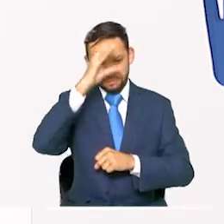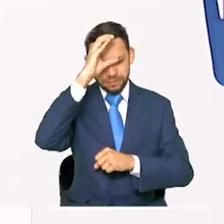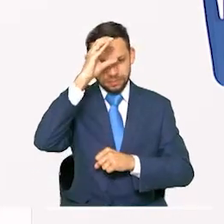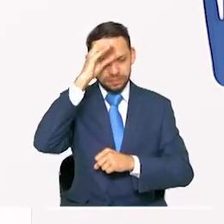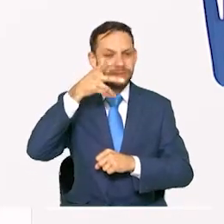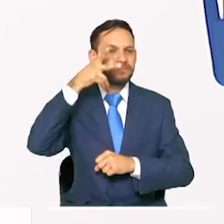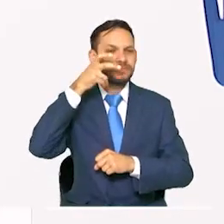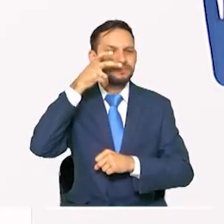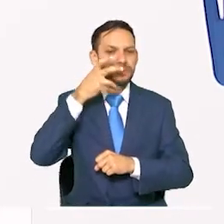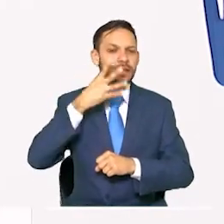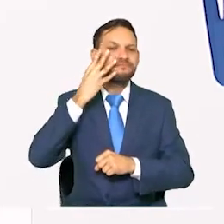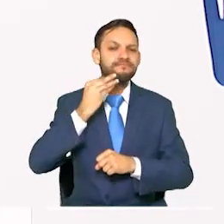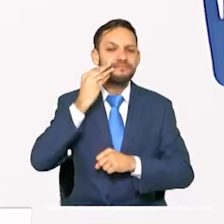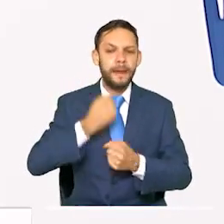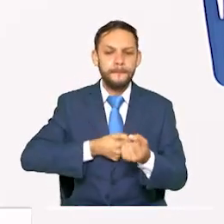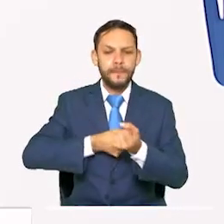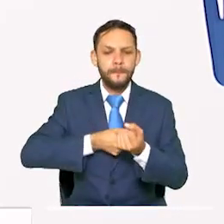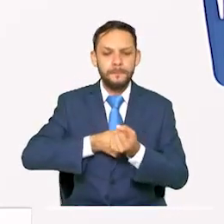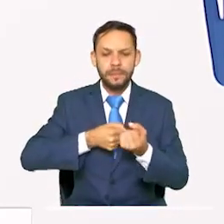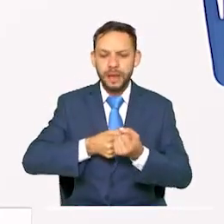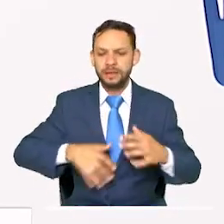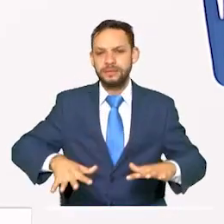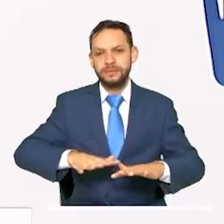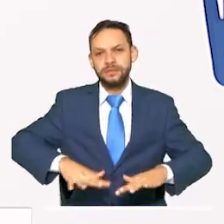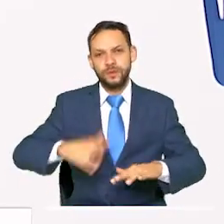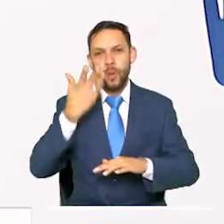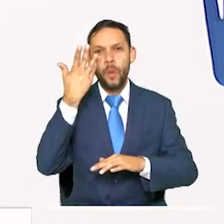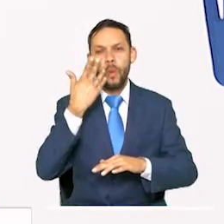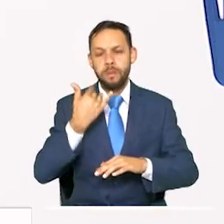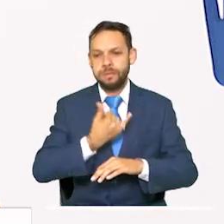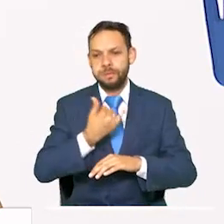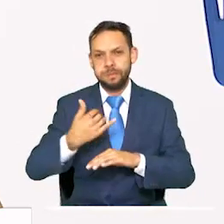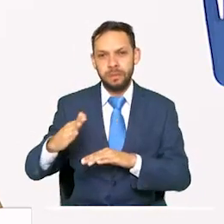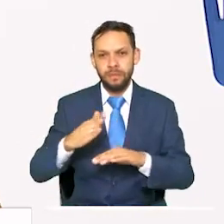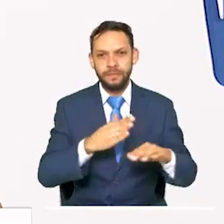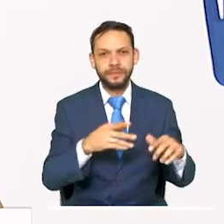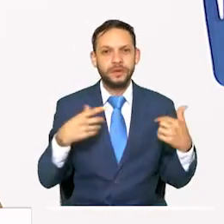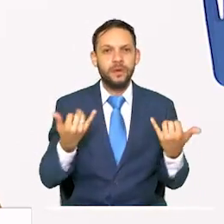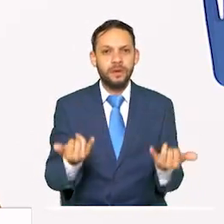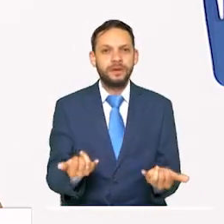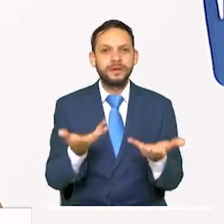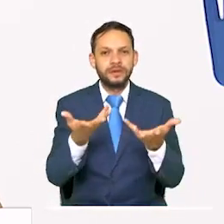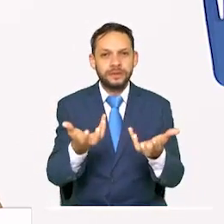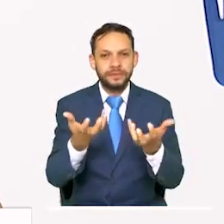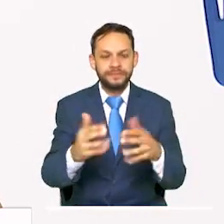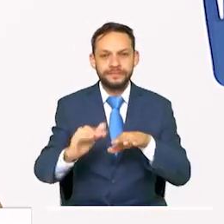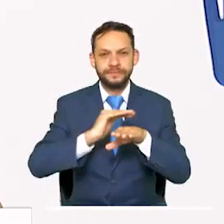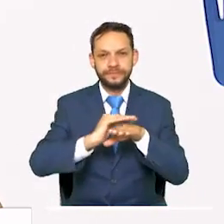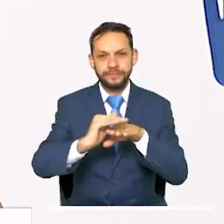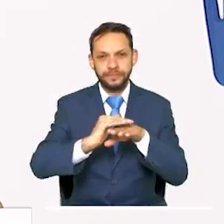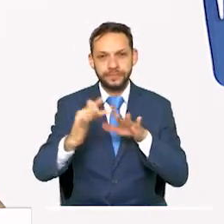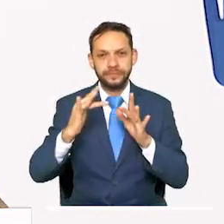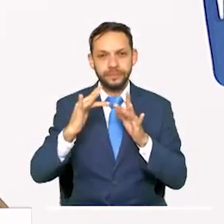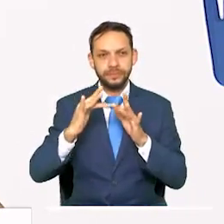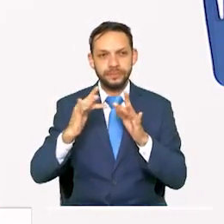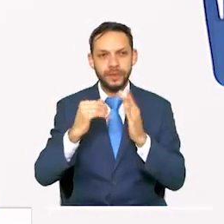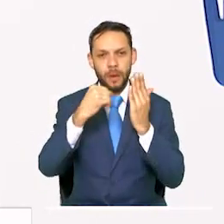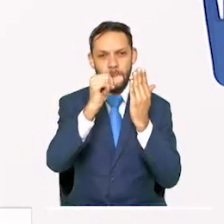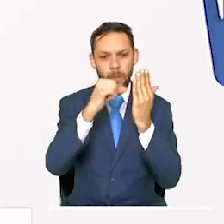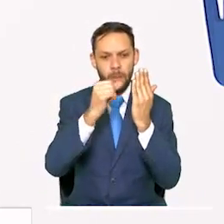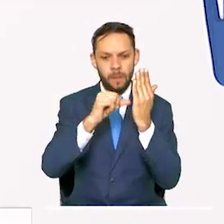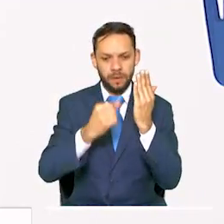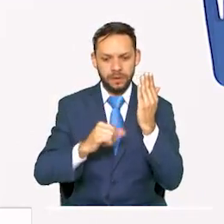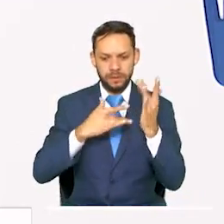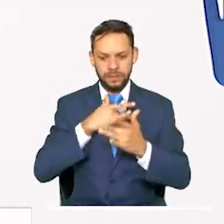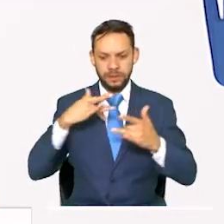para estar en este espacio día a día. Quiero invitarlos a nuestros programas del Día para tu Salud y Día para tu Alma.